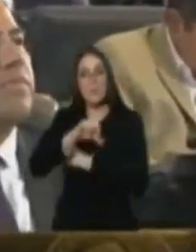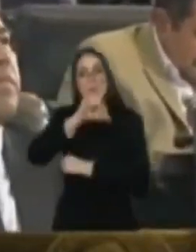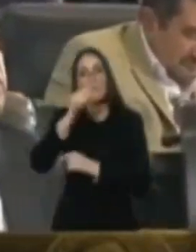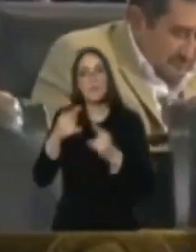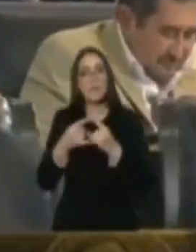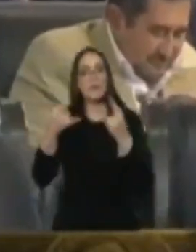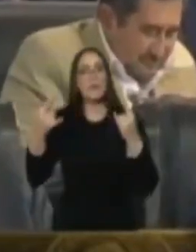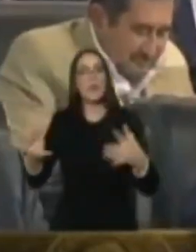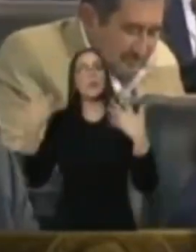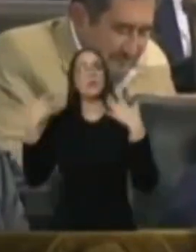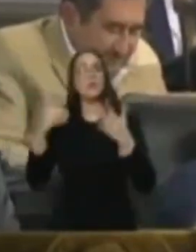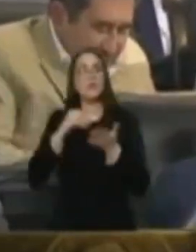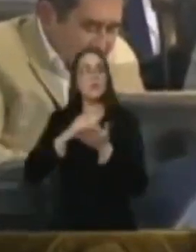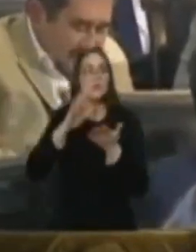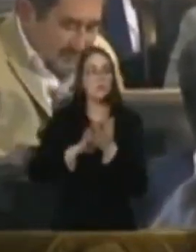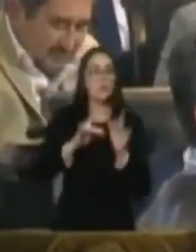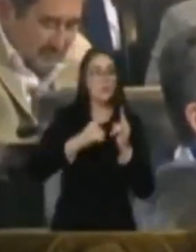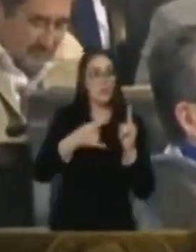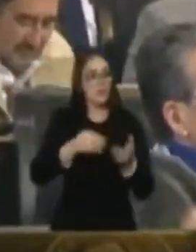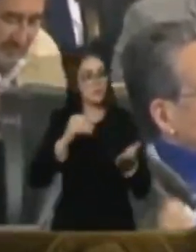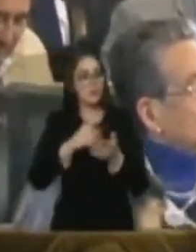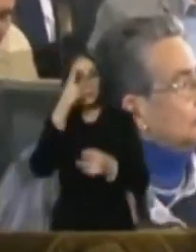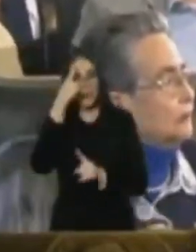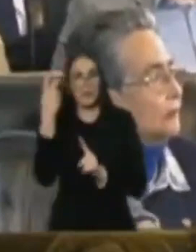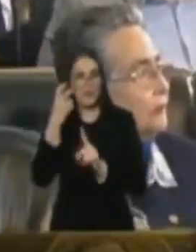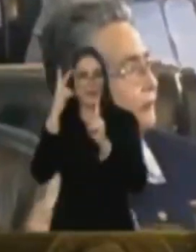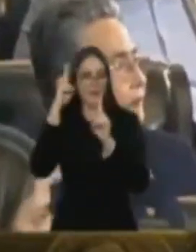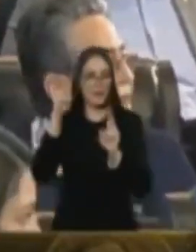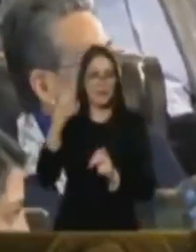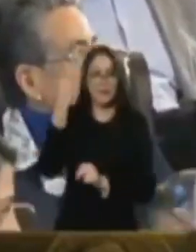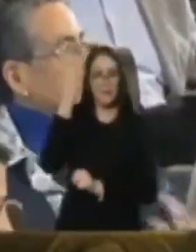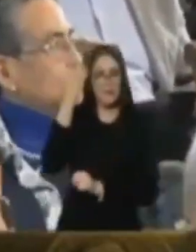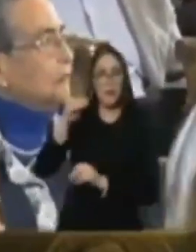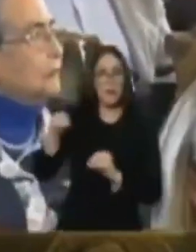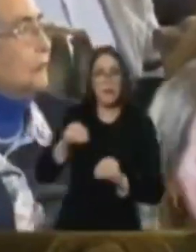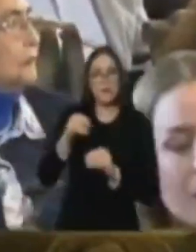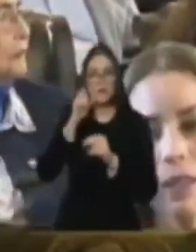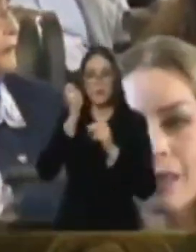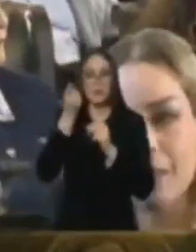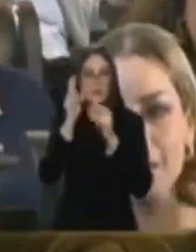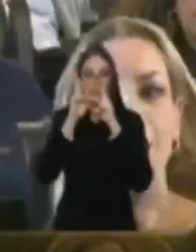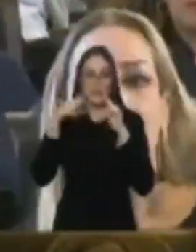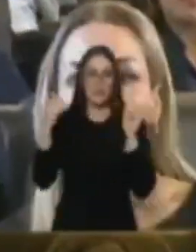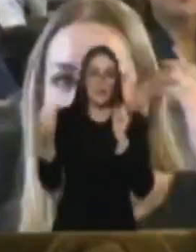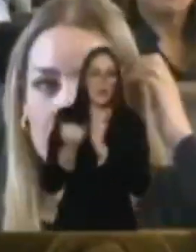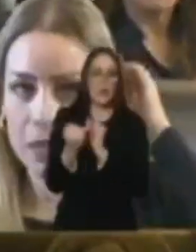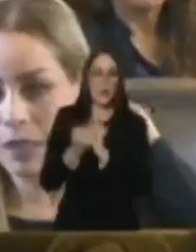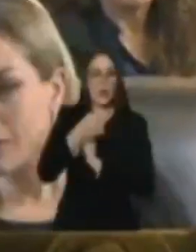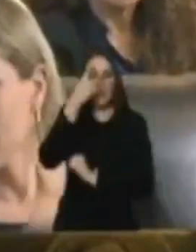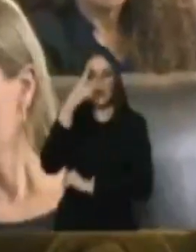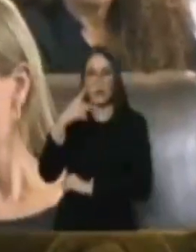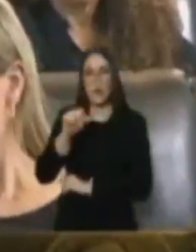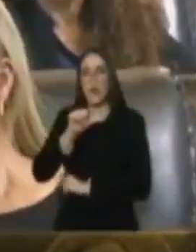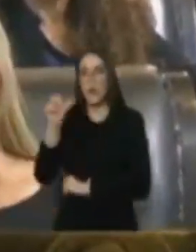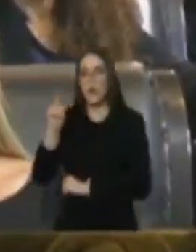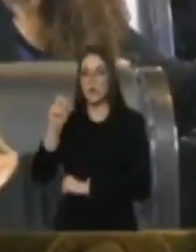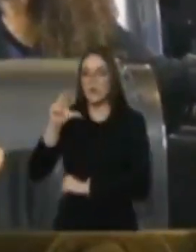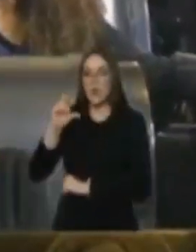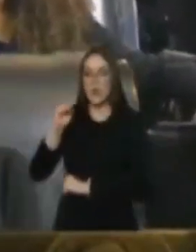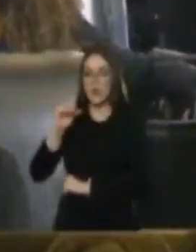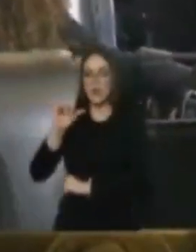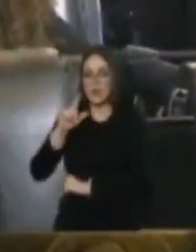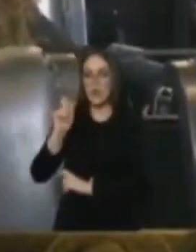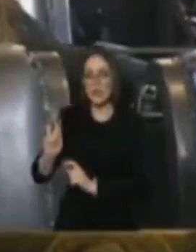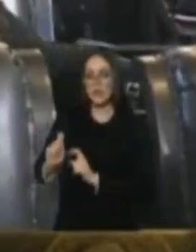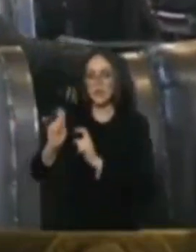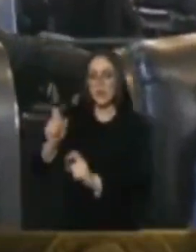el movimiento zapatista. En Chiapas, Elena ha sido reconocida con el premio Rosario Castellanos que otorga el Congreso